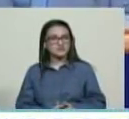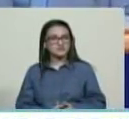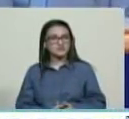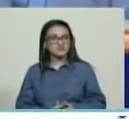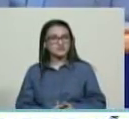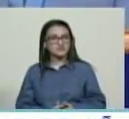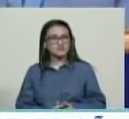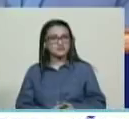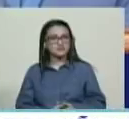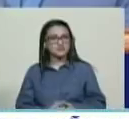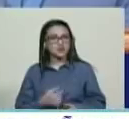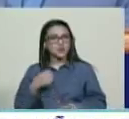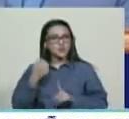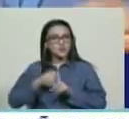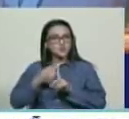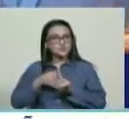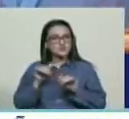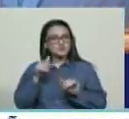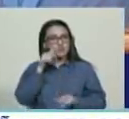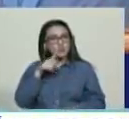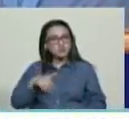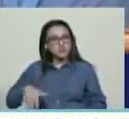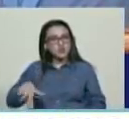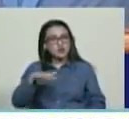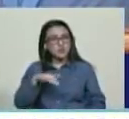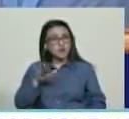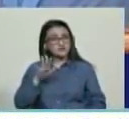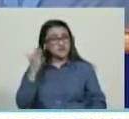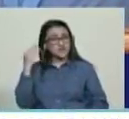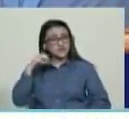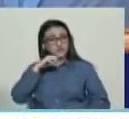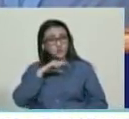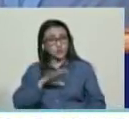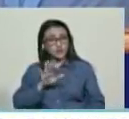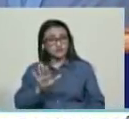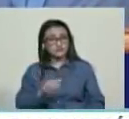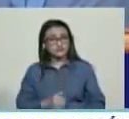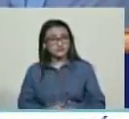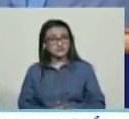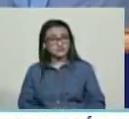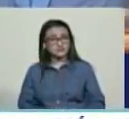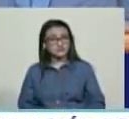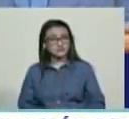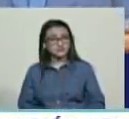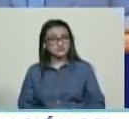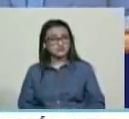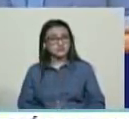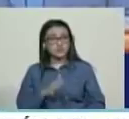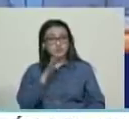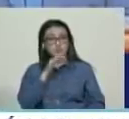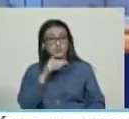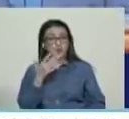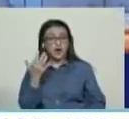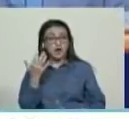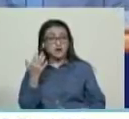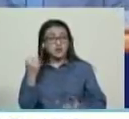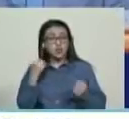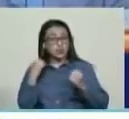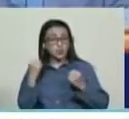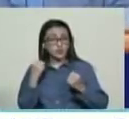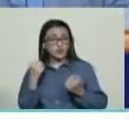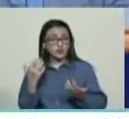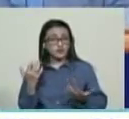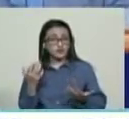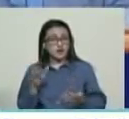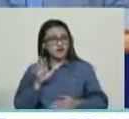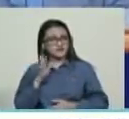de una lucha que está dando este pueblo. Y así era en la Cuarta República. No tengamos ninguna duda que así era en la